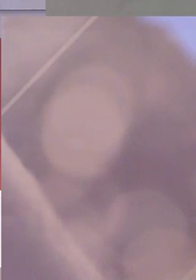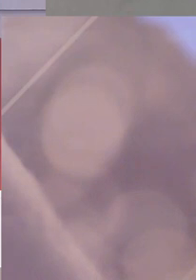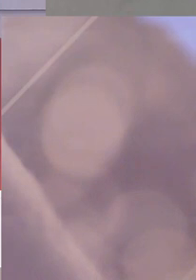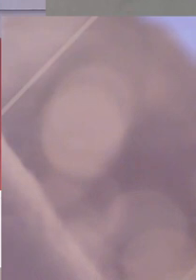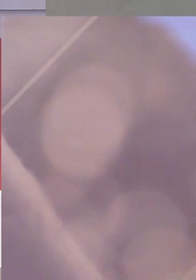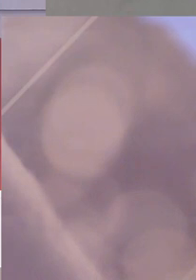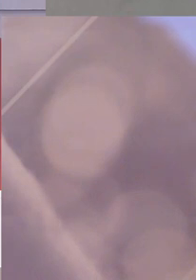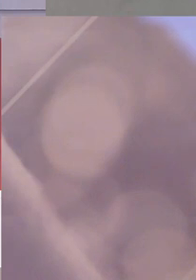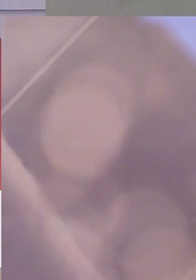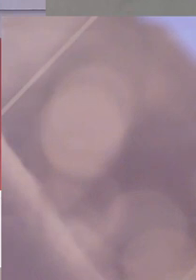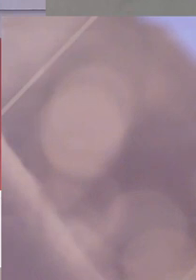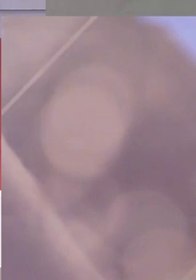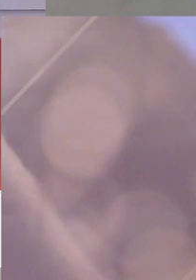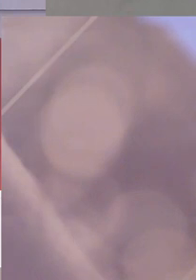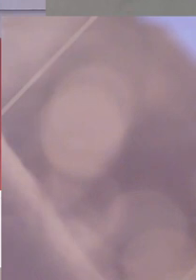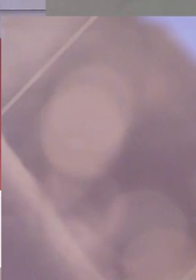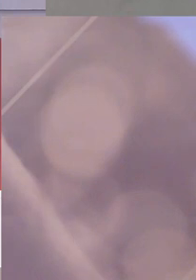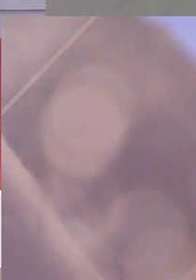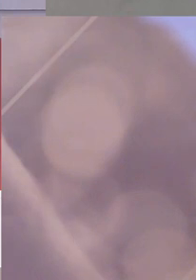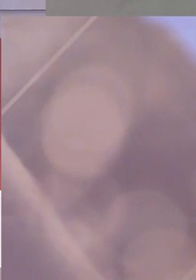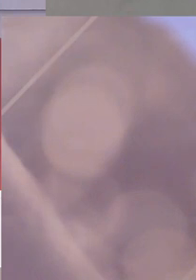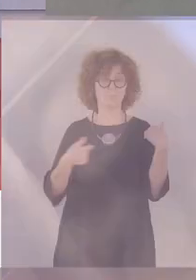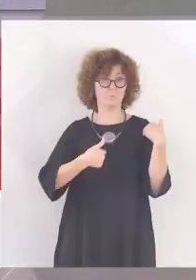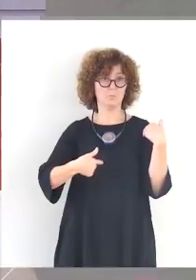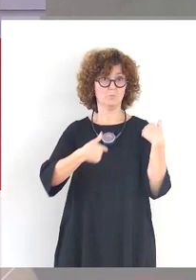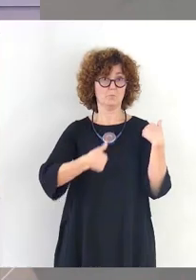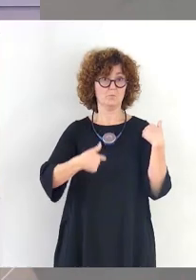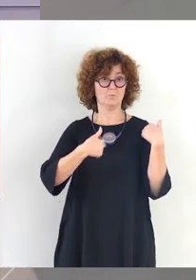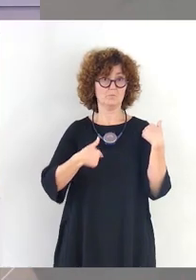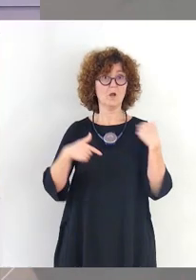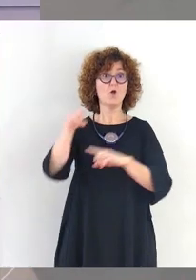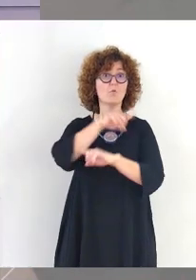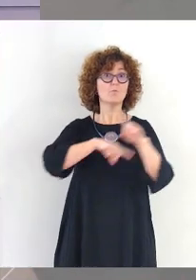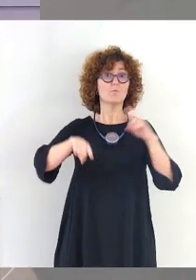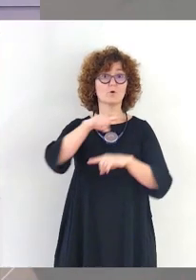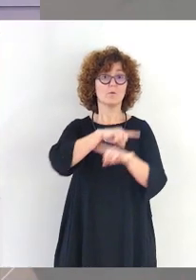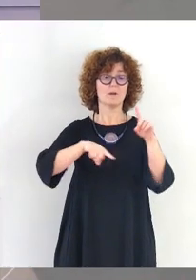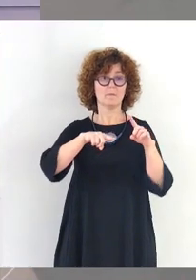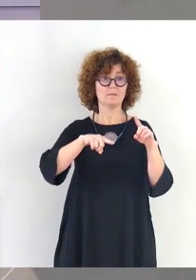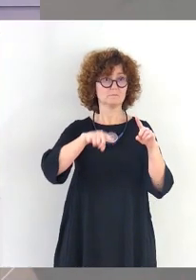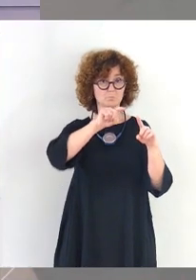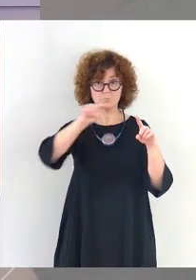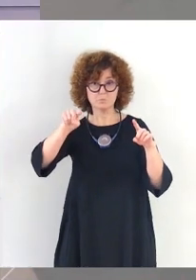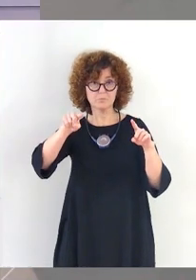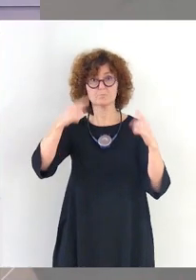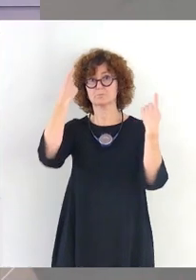responsabilidad ocuparnos de de los problemas ajenos que se ocupe el estado el problema de las de